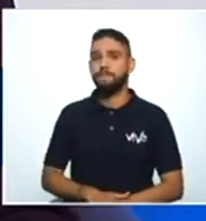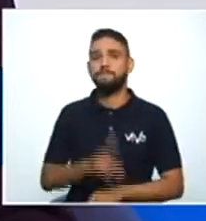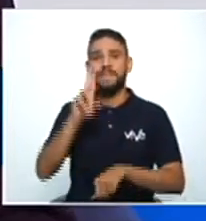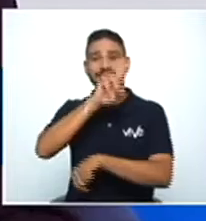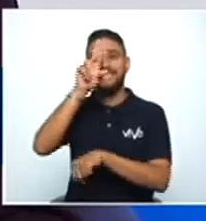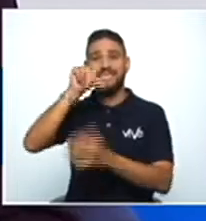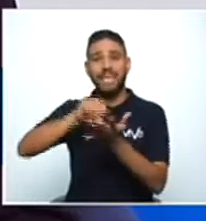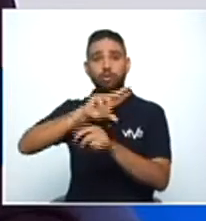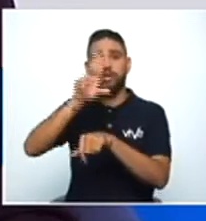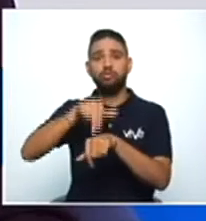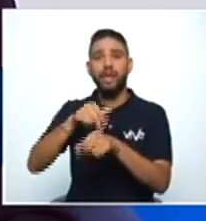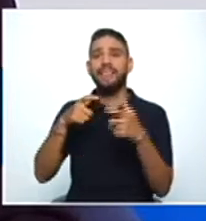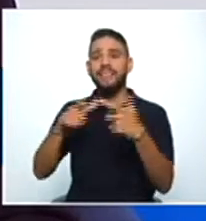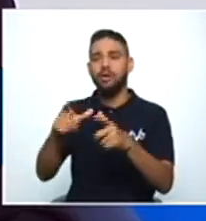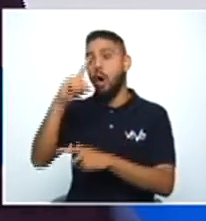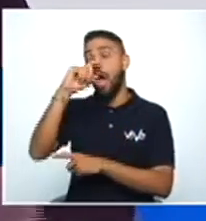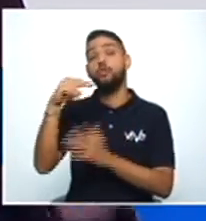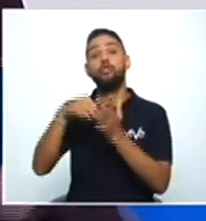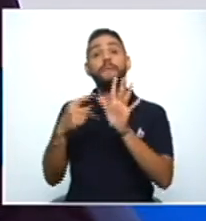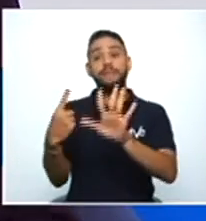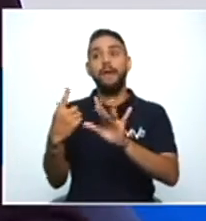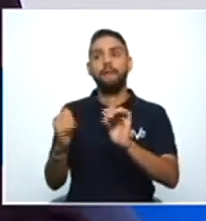comienza en diciembre del año 2006 este año si dios quiere